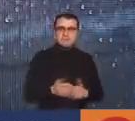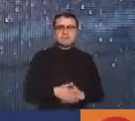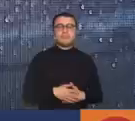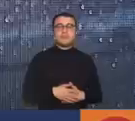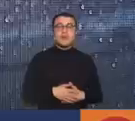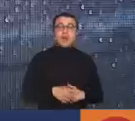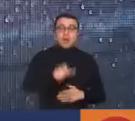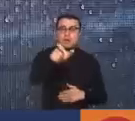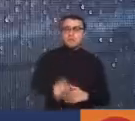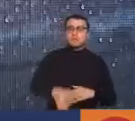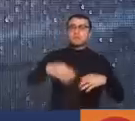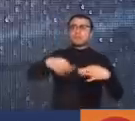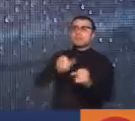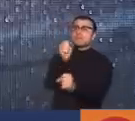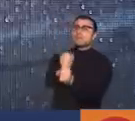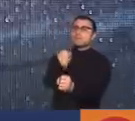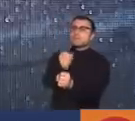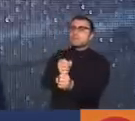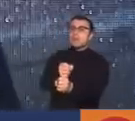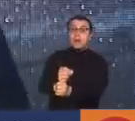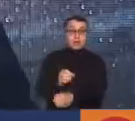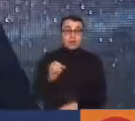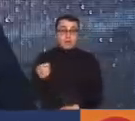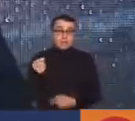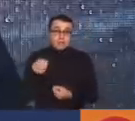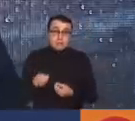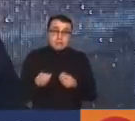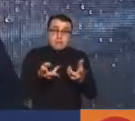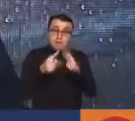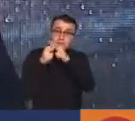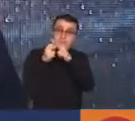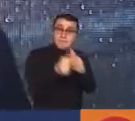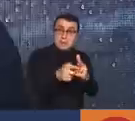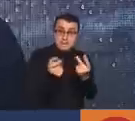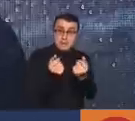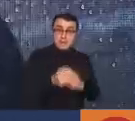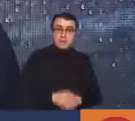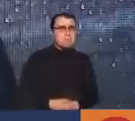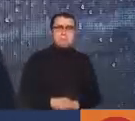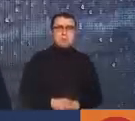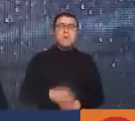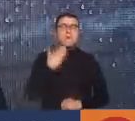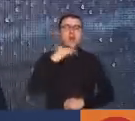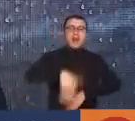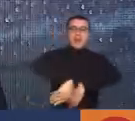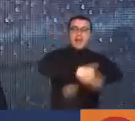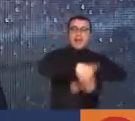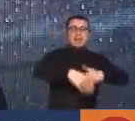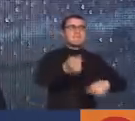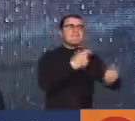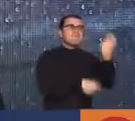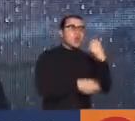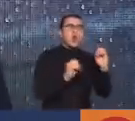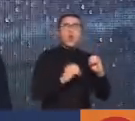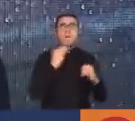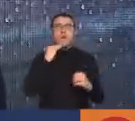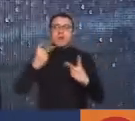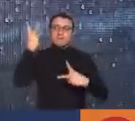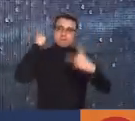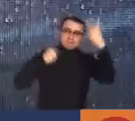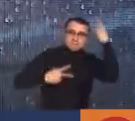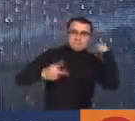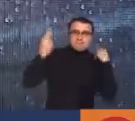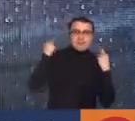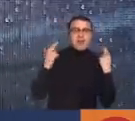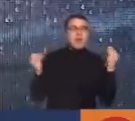llega el albañil, no llega la mujer vendedora ambulante, no llega la que tiene el salón de belleza, no llega el joven